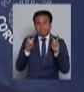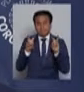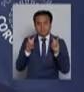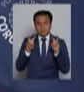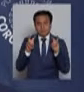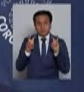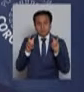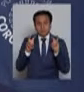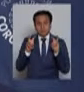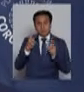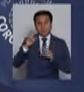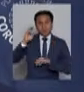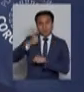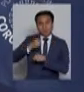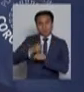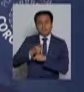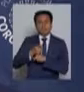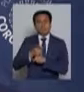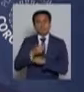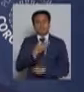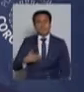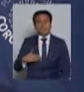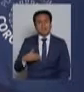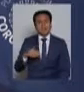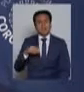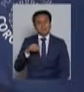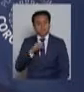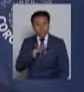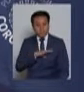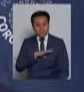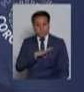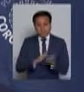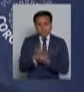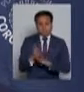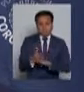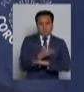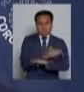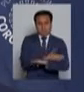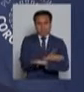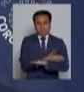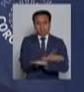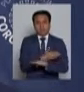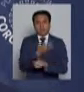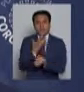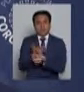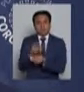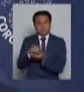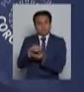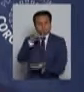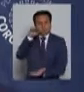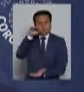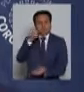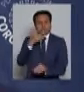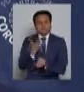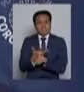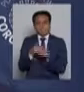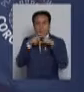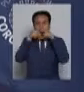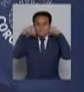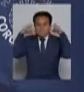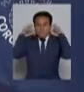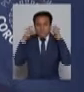dado que por orden del presidente de la República esto empezó tan precozmente. Tenemos un stock suficiente de